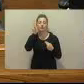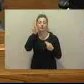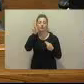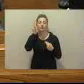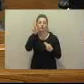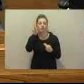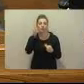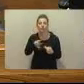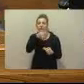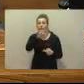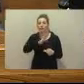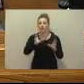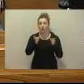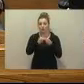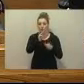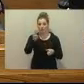Palabra al Grupo Popular.